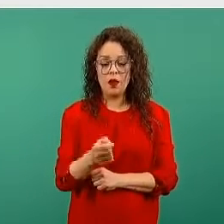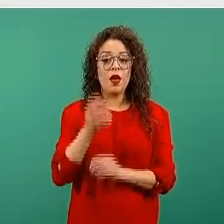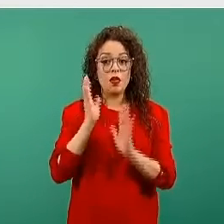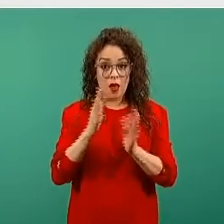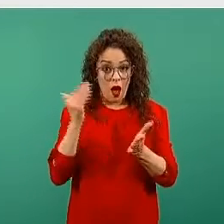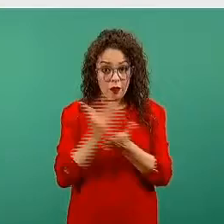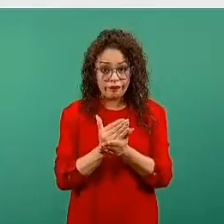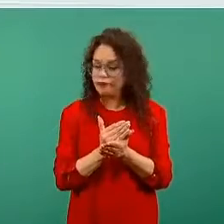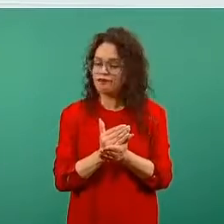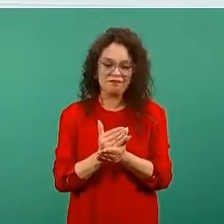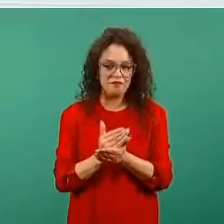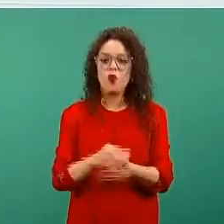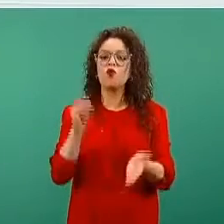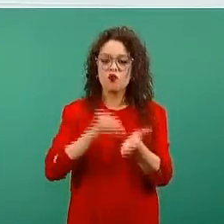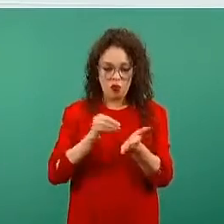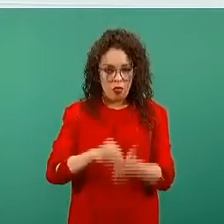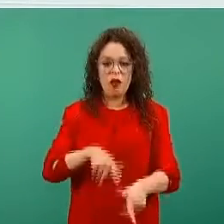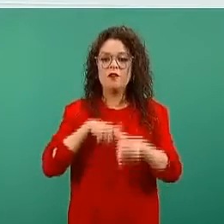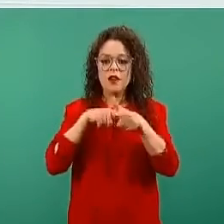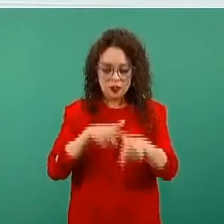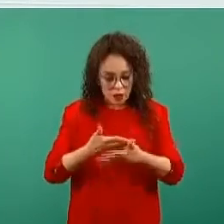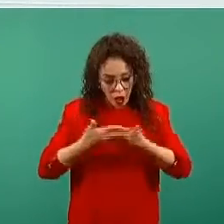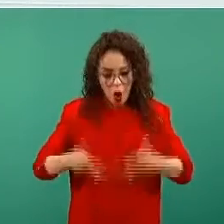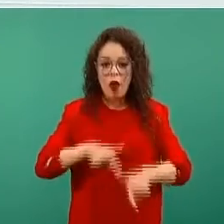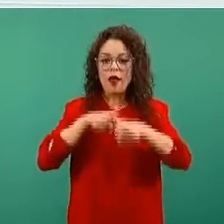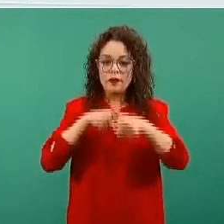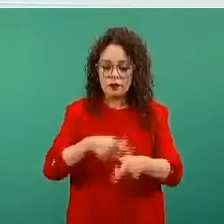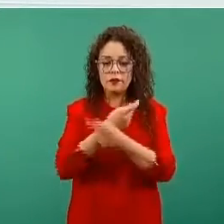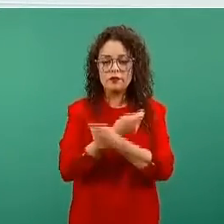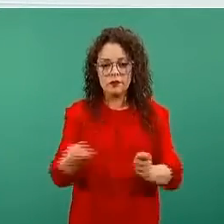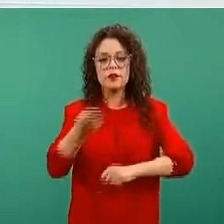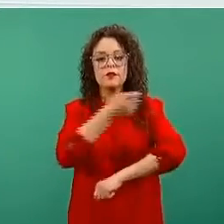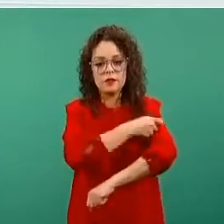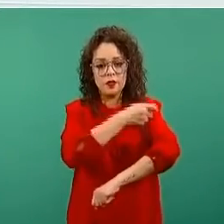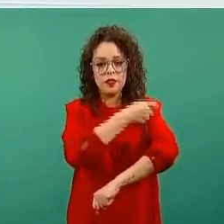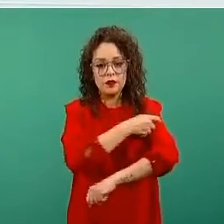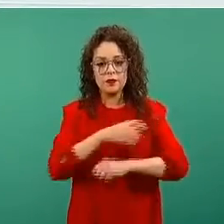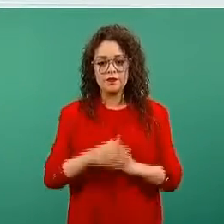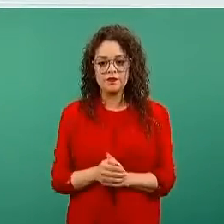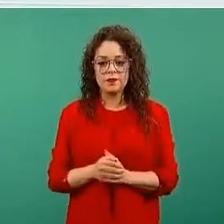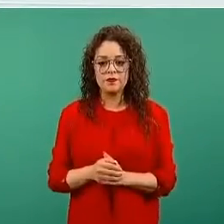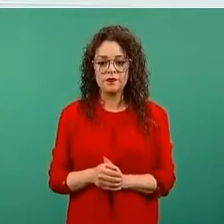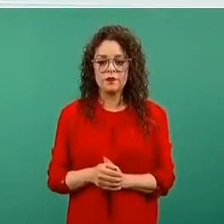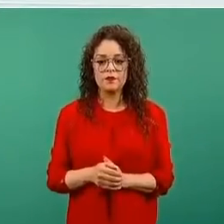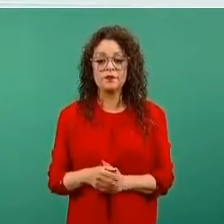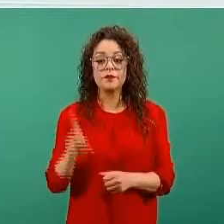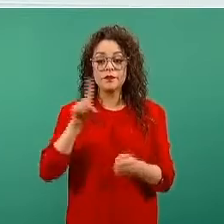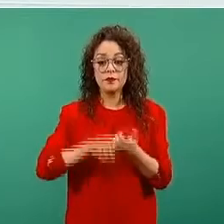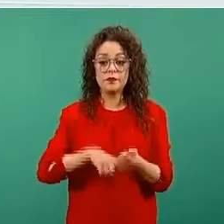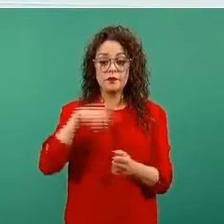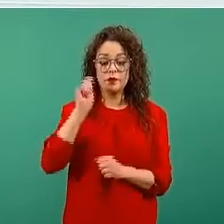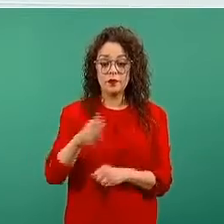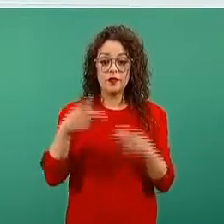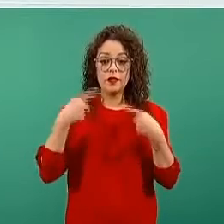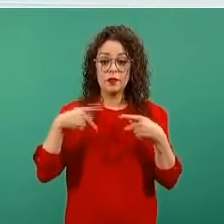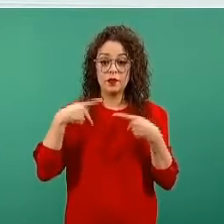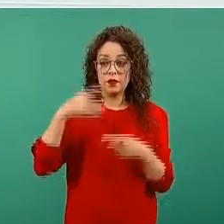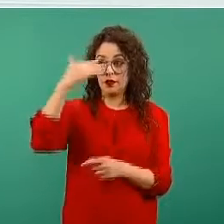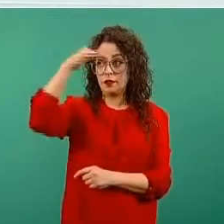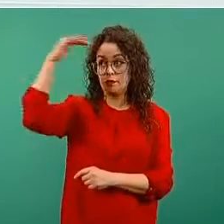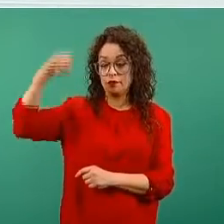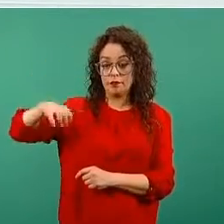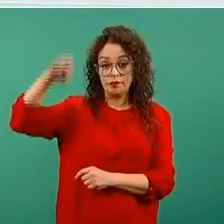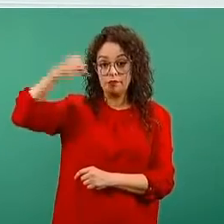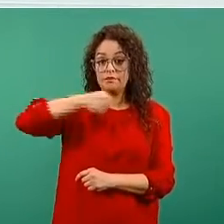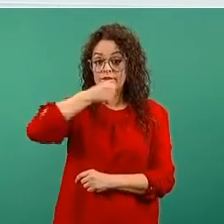del plan incluye precisamente a las personas adultas mayores, teniendo en consideración que como un elemento